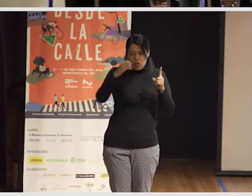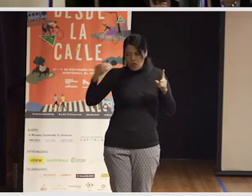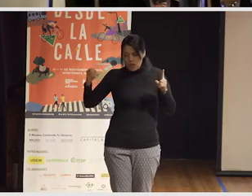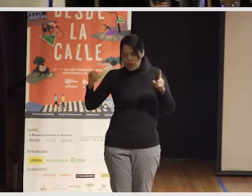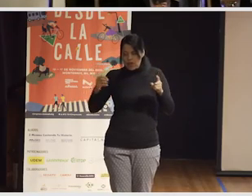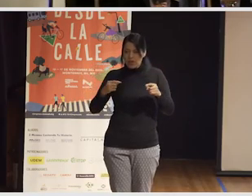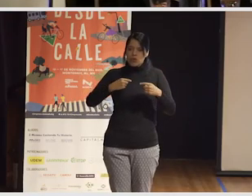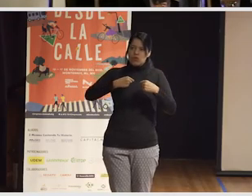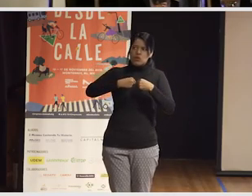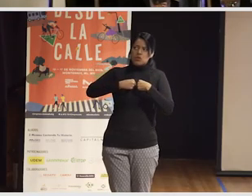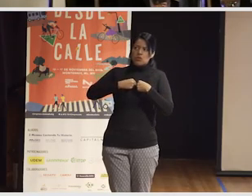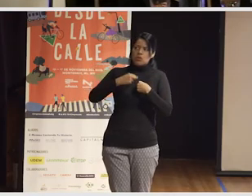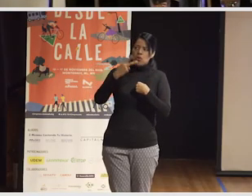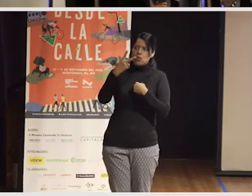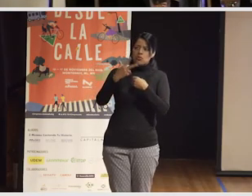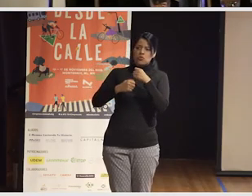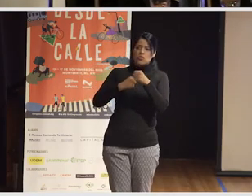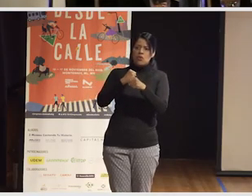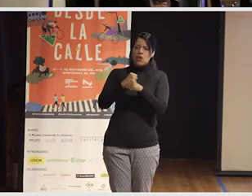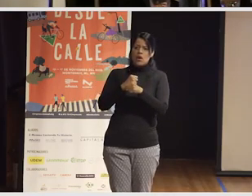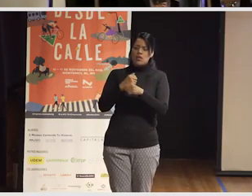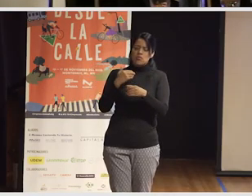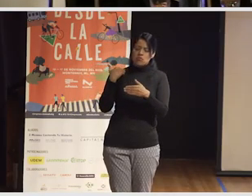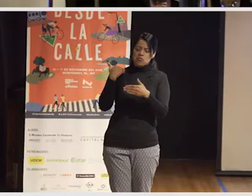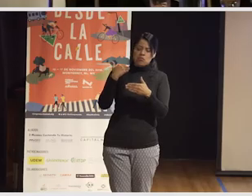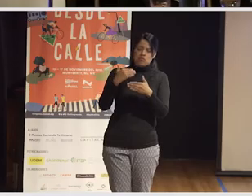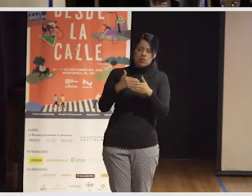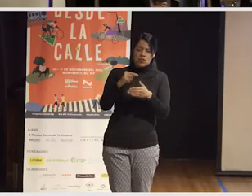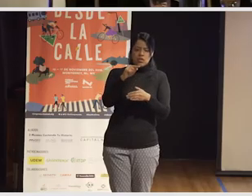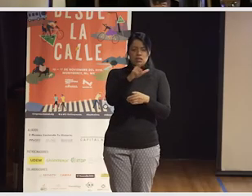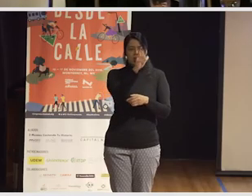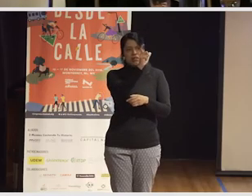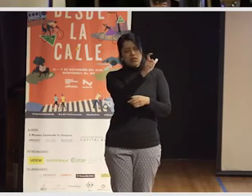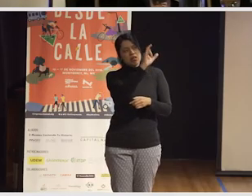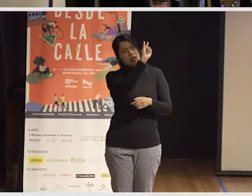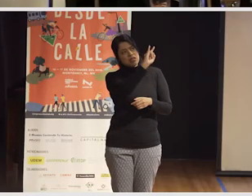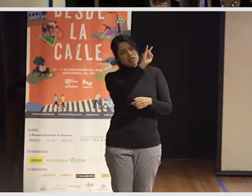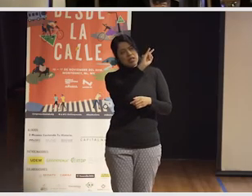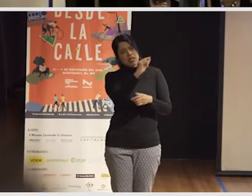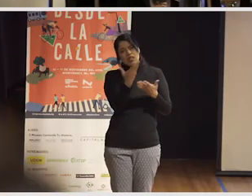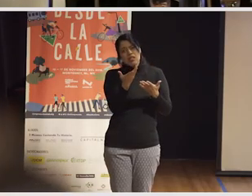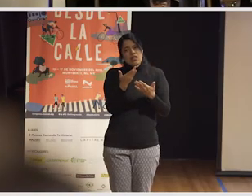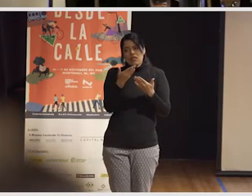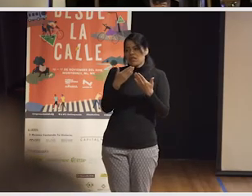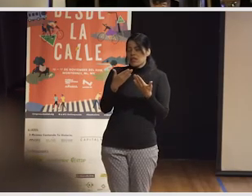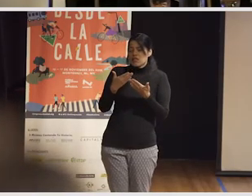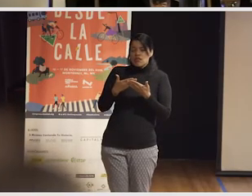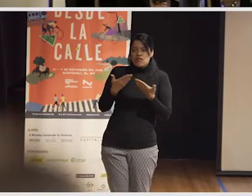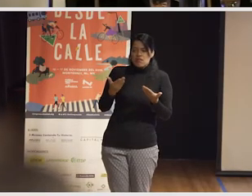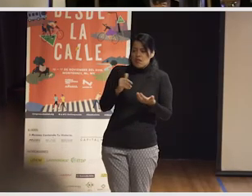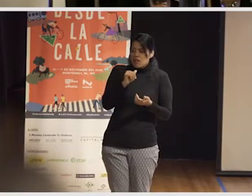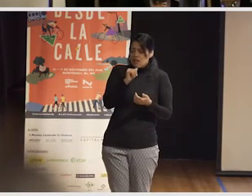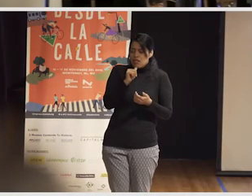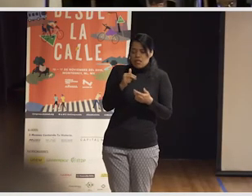tengo ocho años con mi letrero ahí y nadie me había dicho nada porque hace más de diez años no se regulaba esto entonces